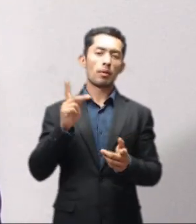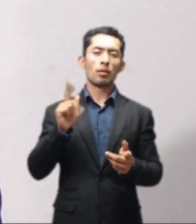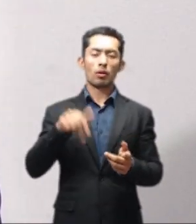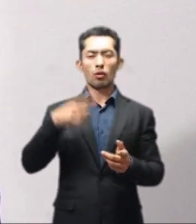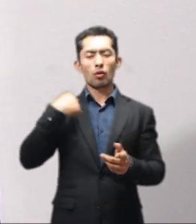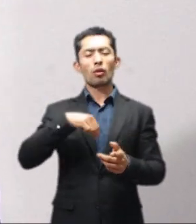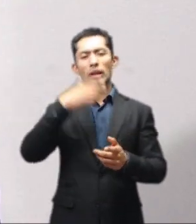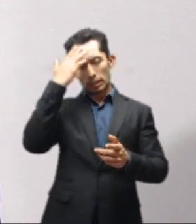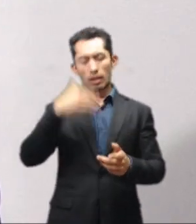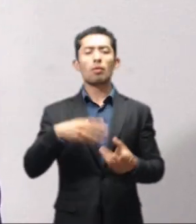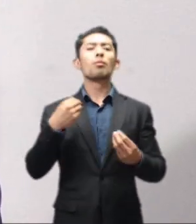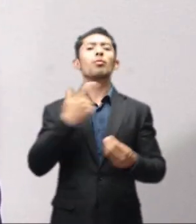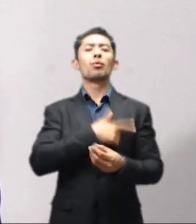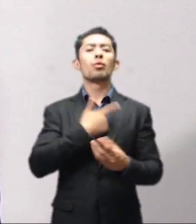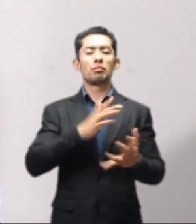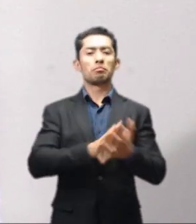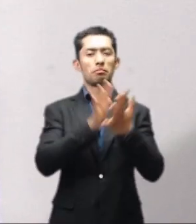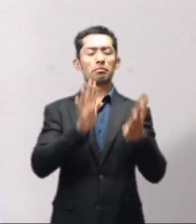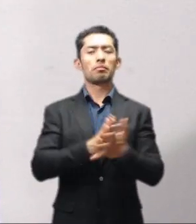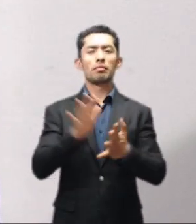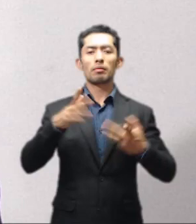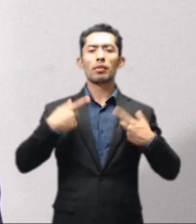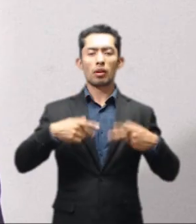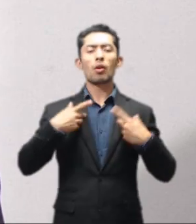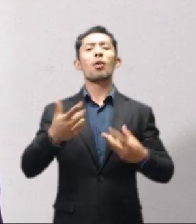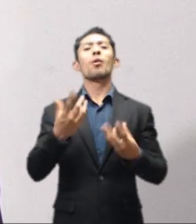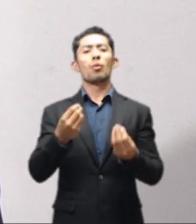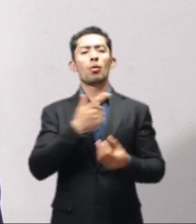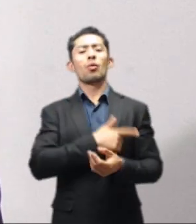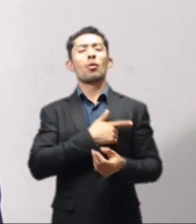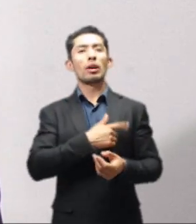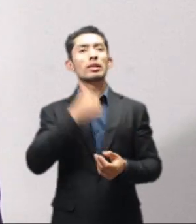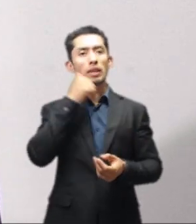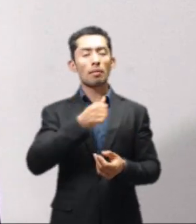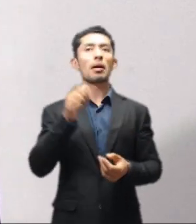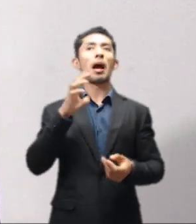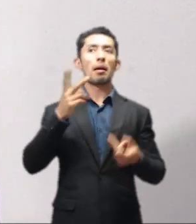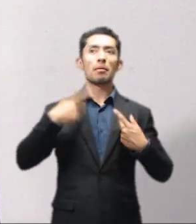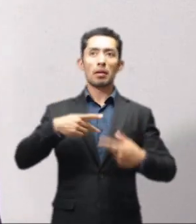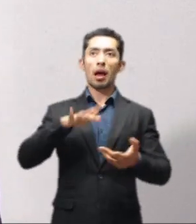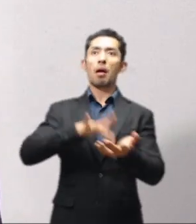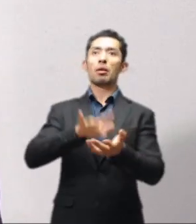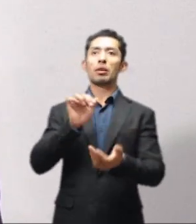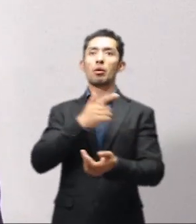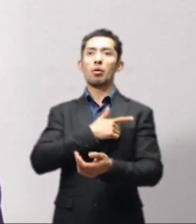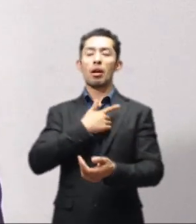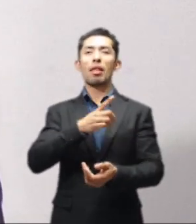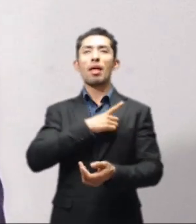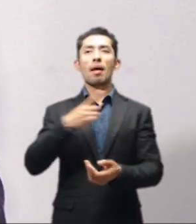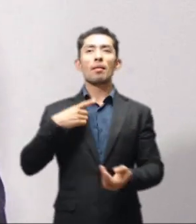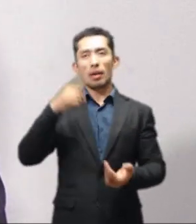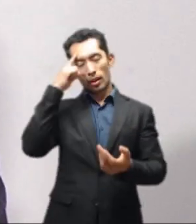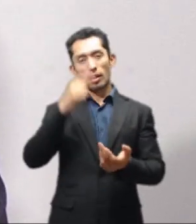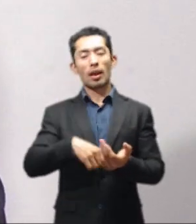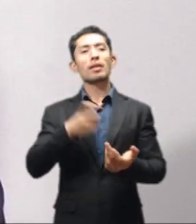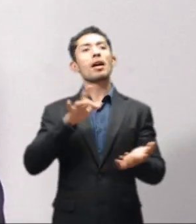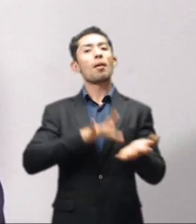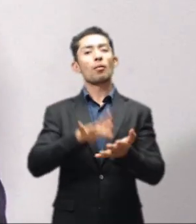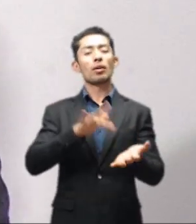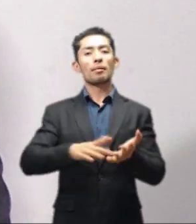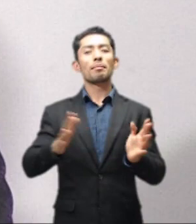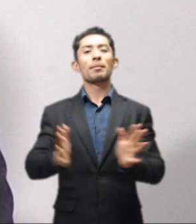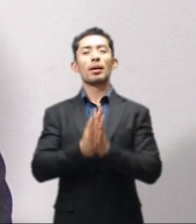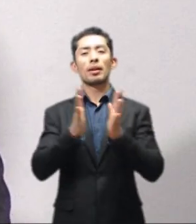cosas nos gusta mucho participar con la ciudadanía siempre hay muy buena respuesta y Bueno creo que le tenemos que apostar esa parte de la